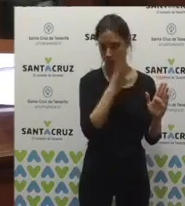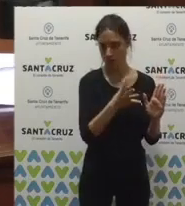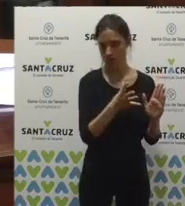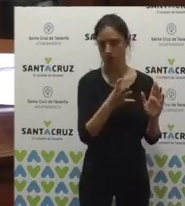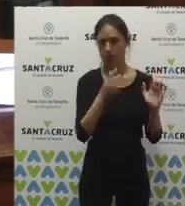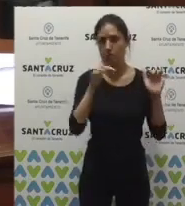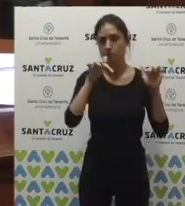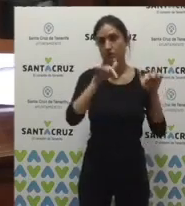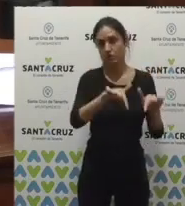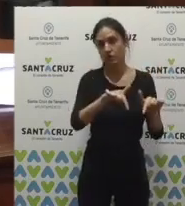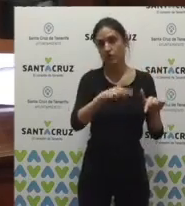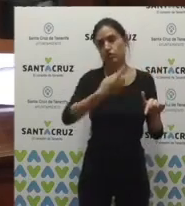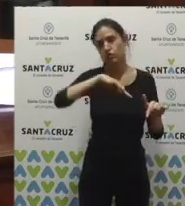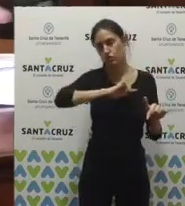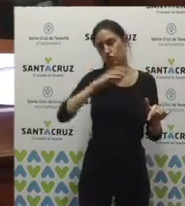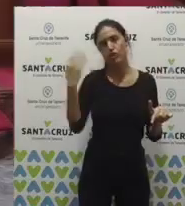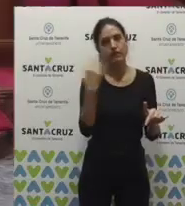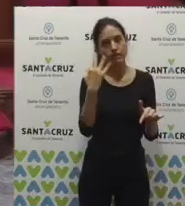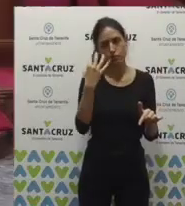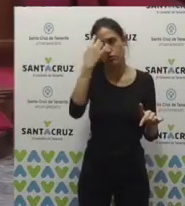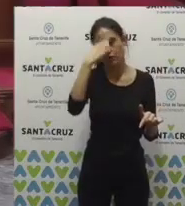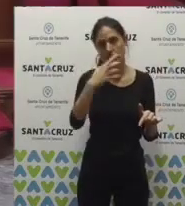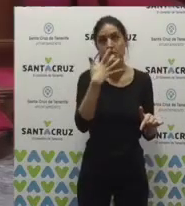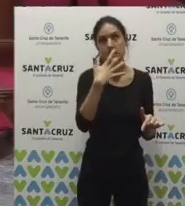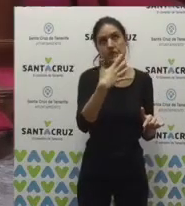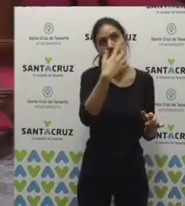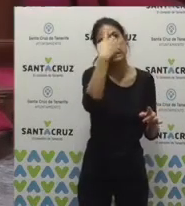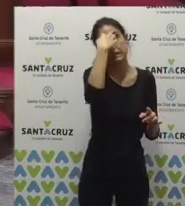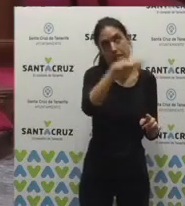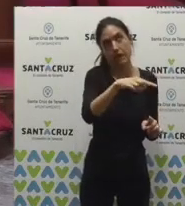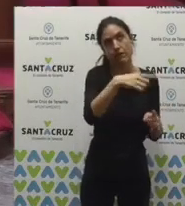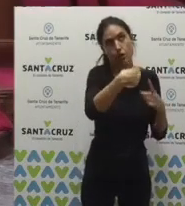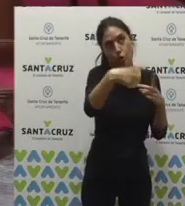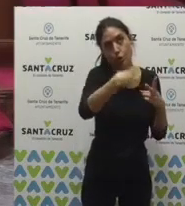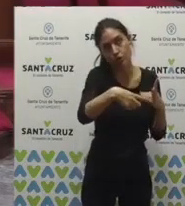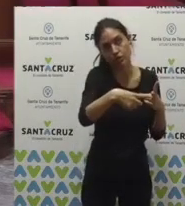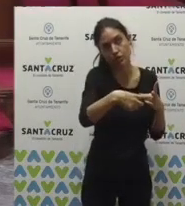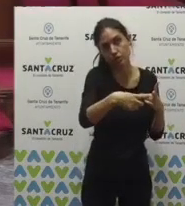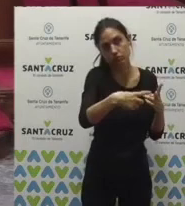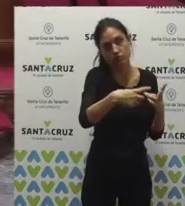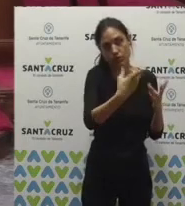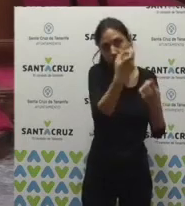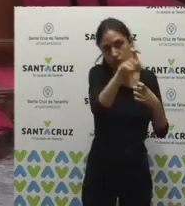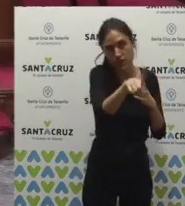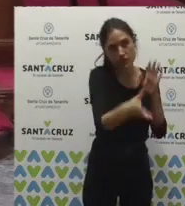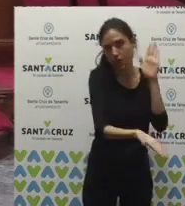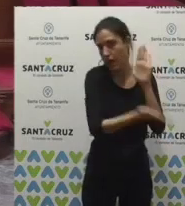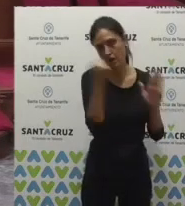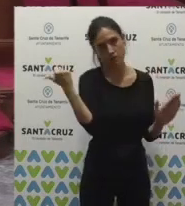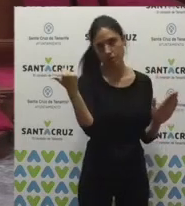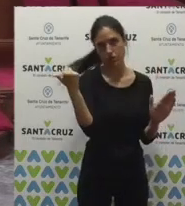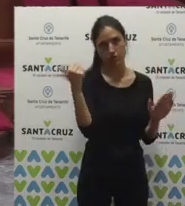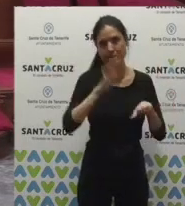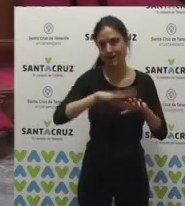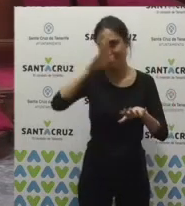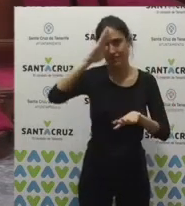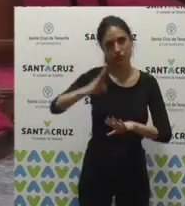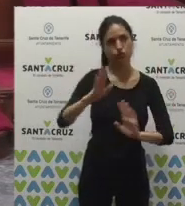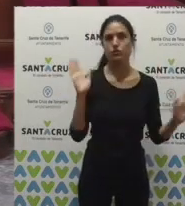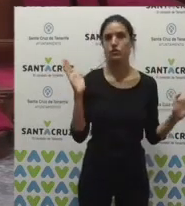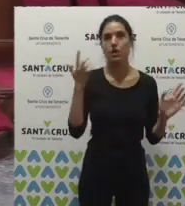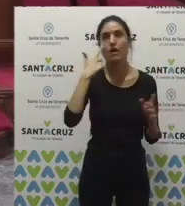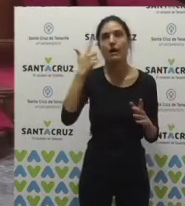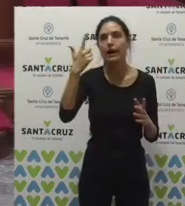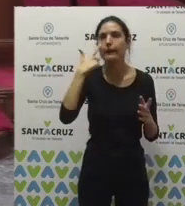creo que tenemos que ser también rigurosos y sabe que hay cosas que tal eliminarlo que ir concretamente al neto y ya esas